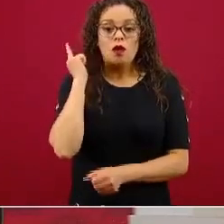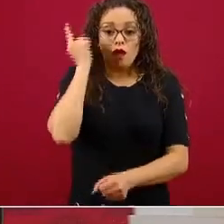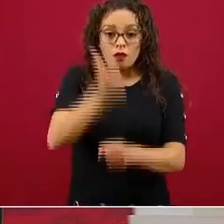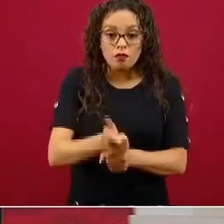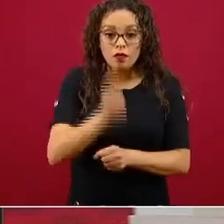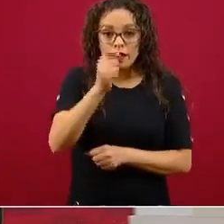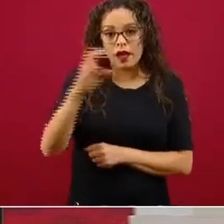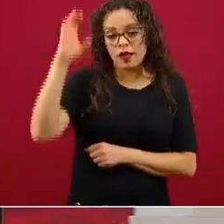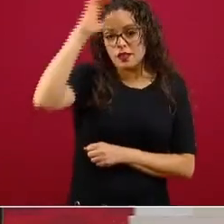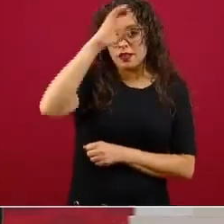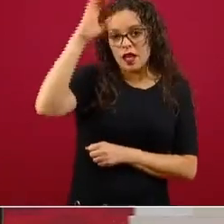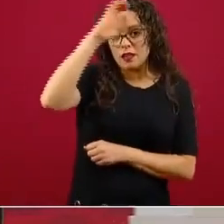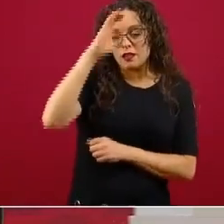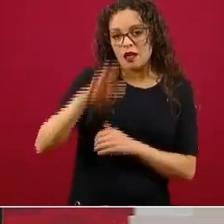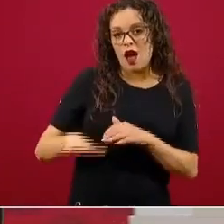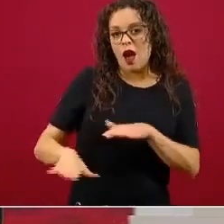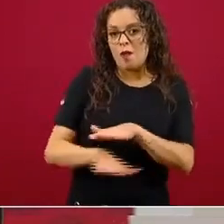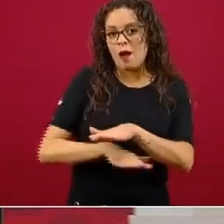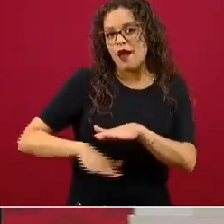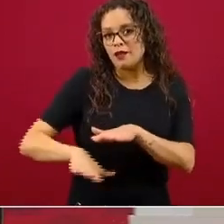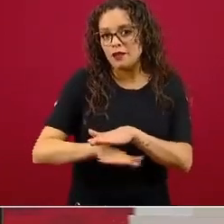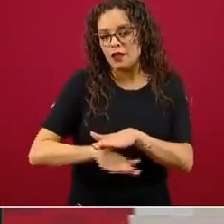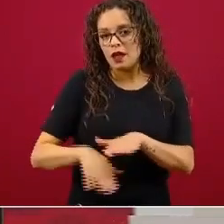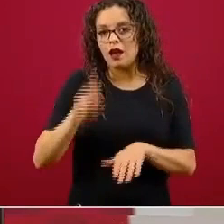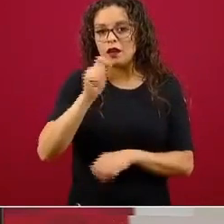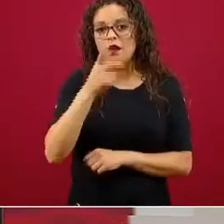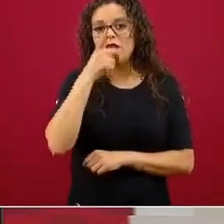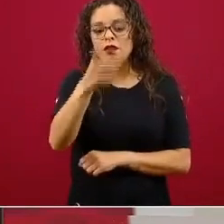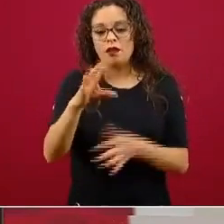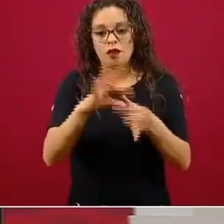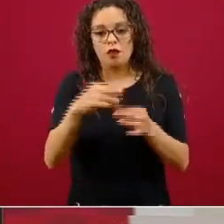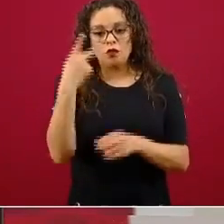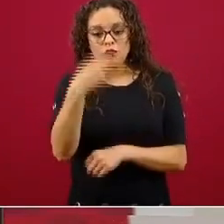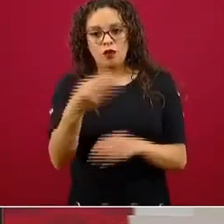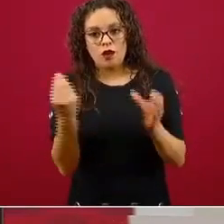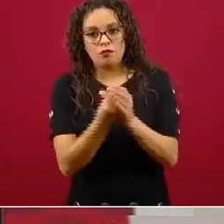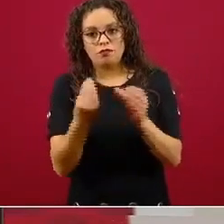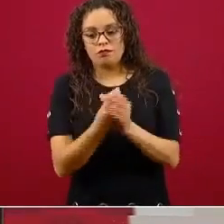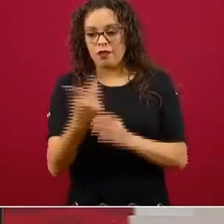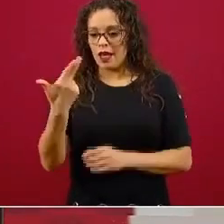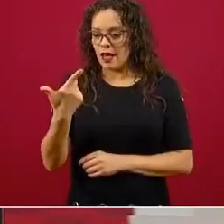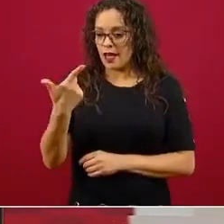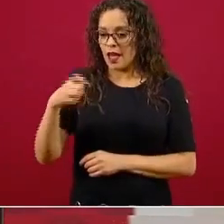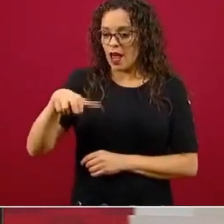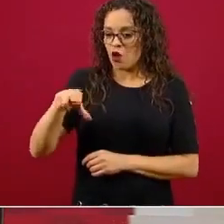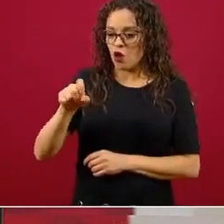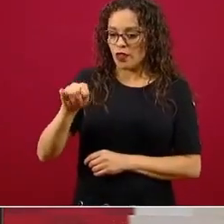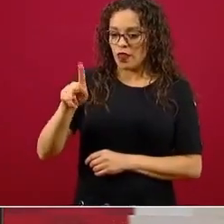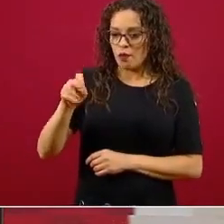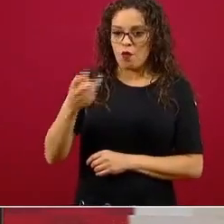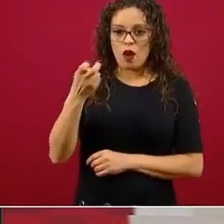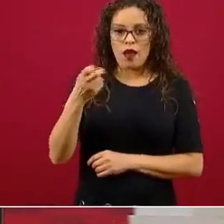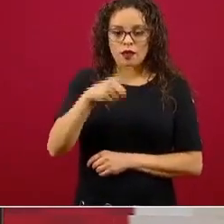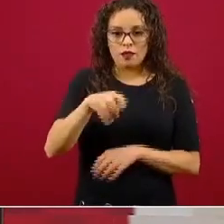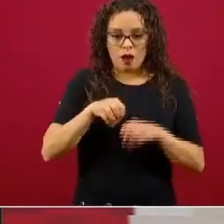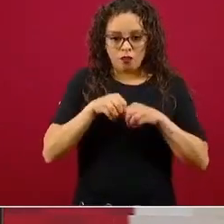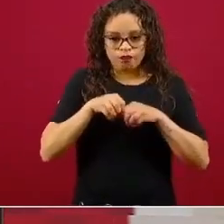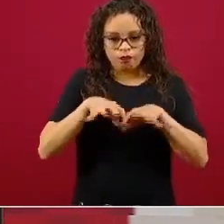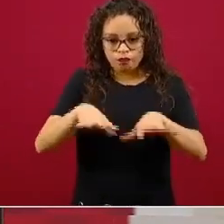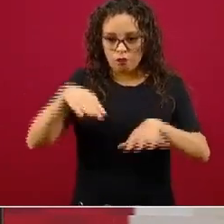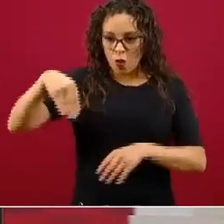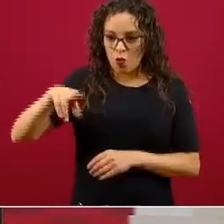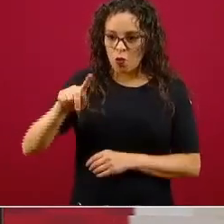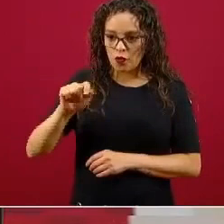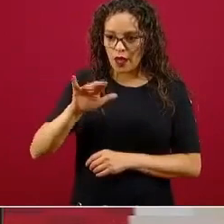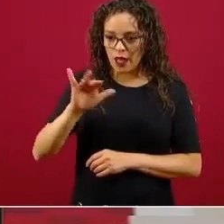básica que describe el genotipo de esta mutación. Por lo tanto, no se conoce que tenga un significado